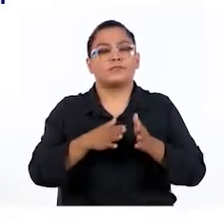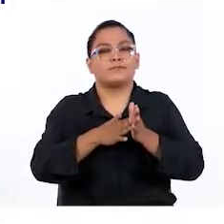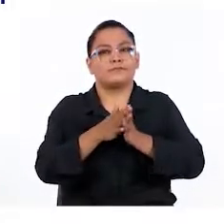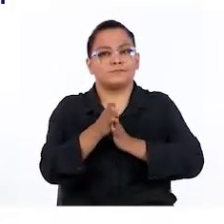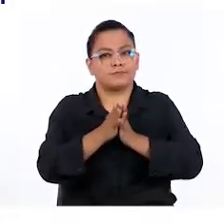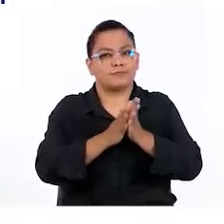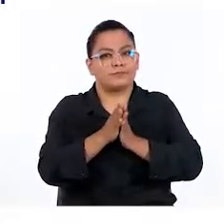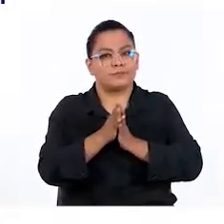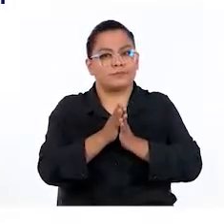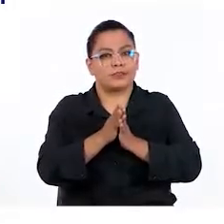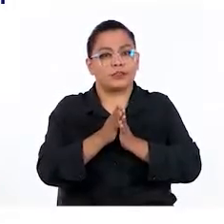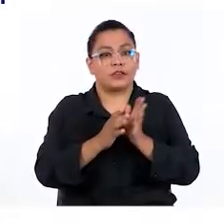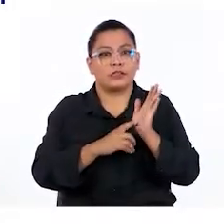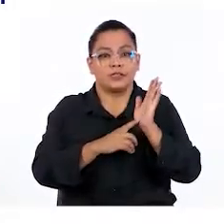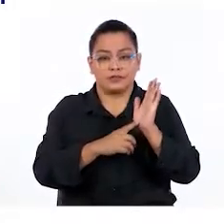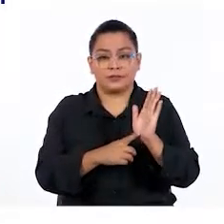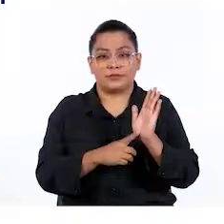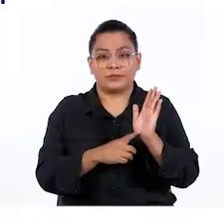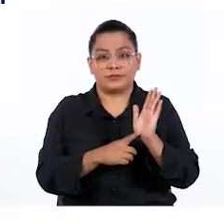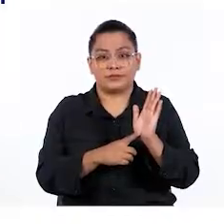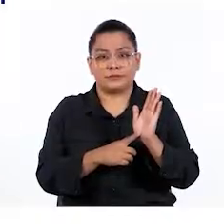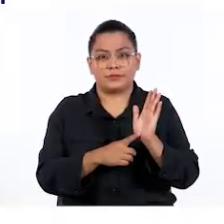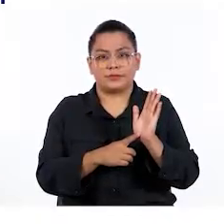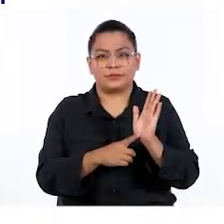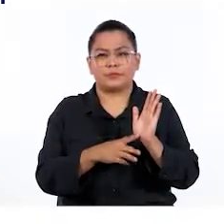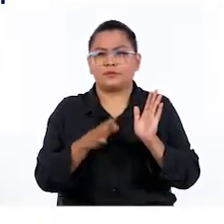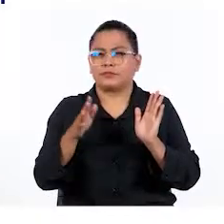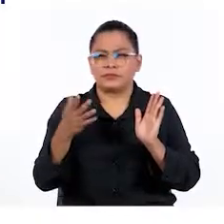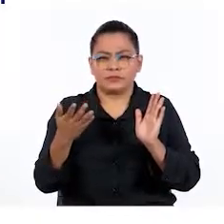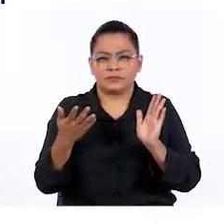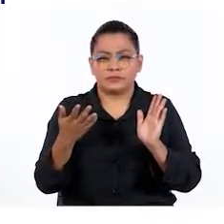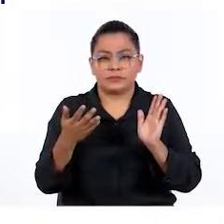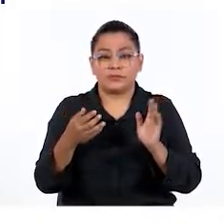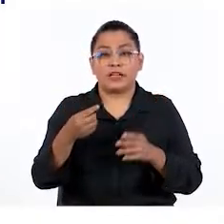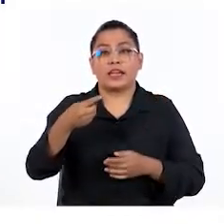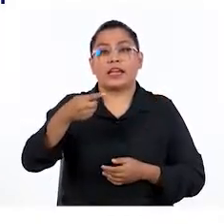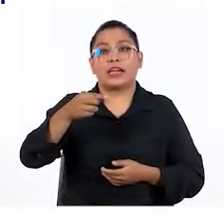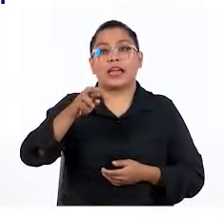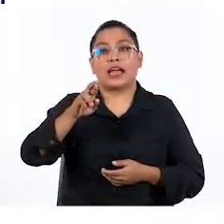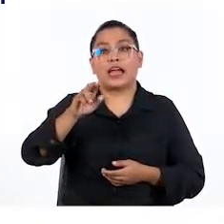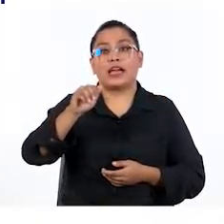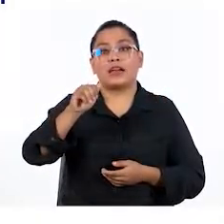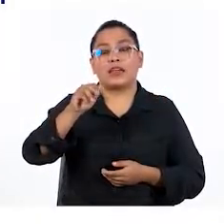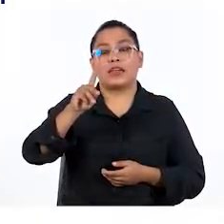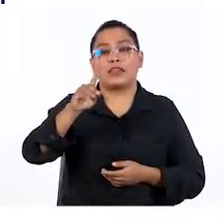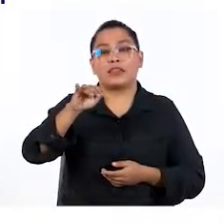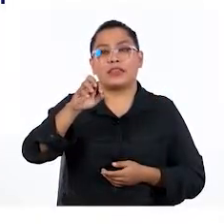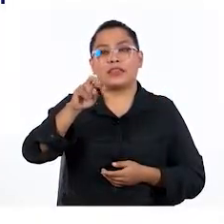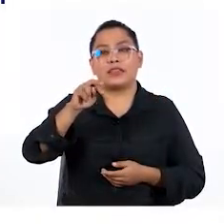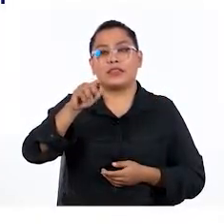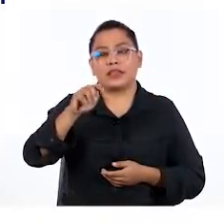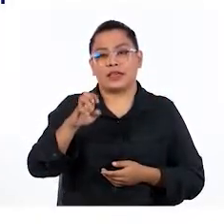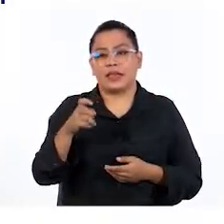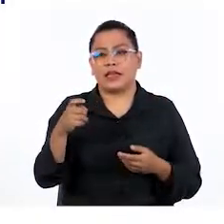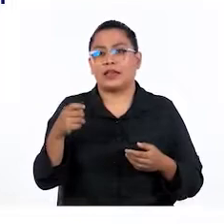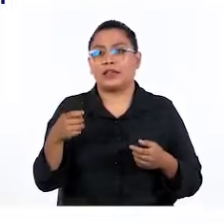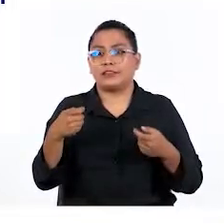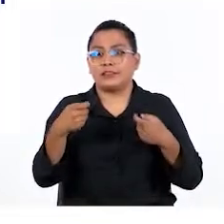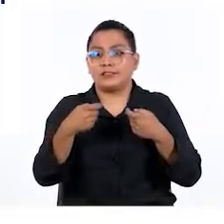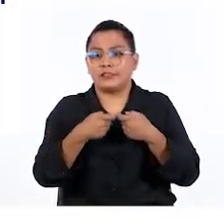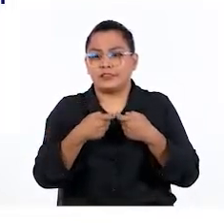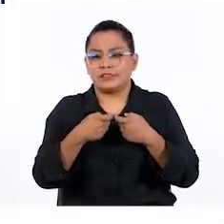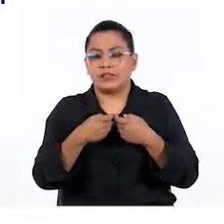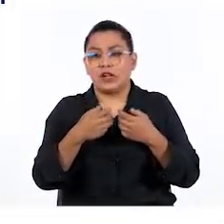interesante, es esta que está acá. Estamos hablando de los gradientes eléctricos o